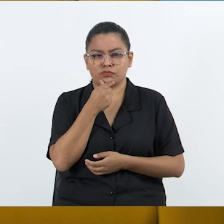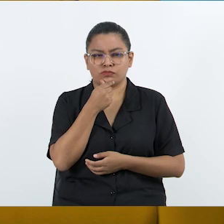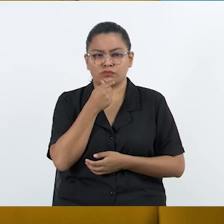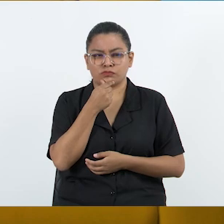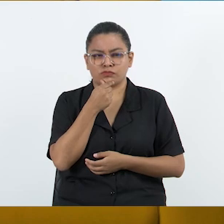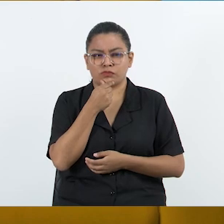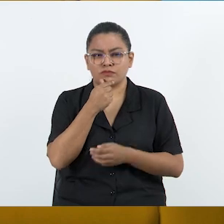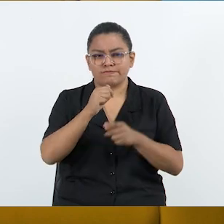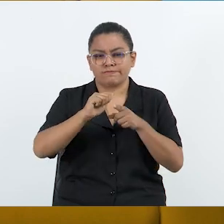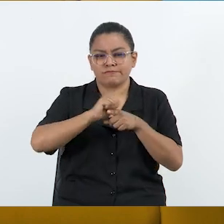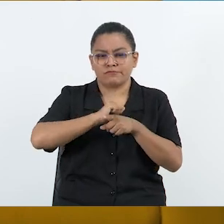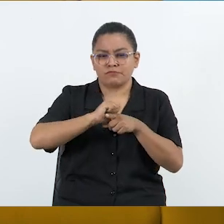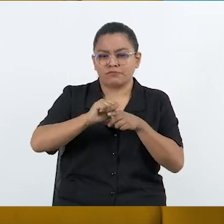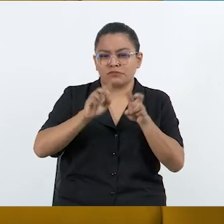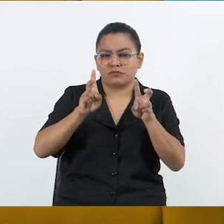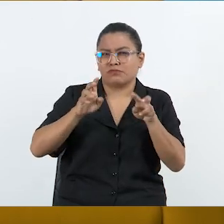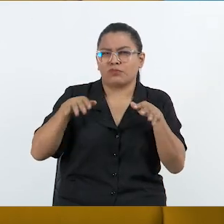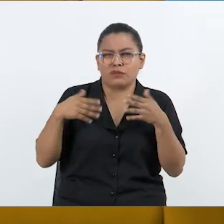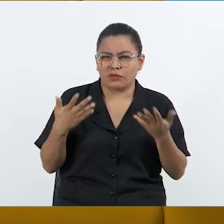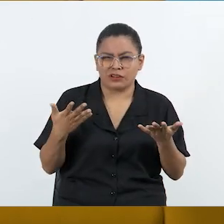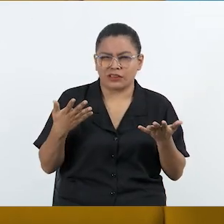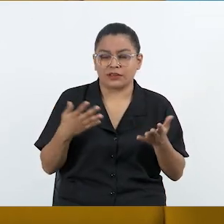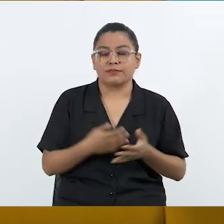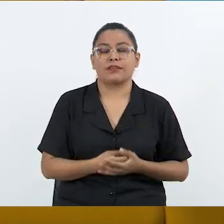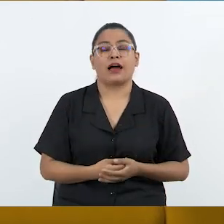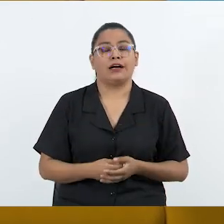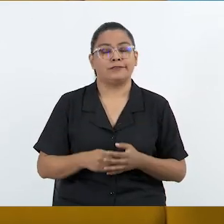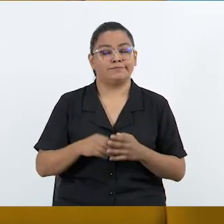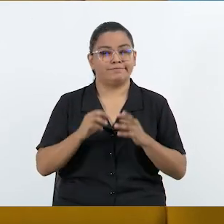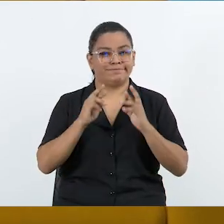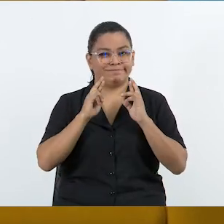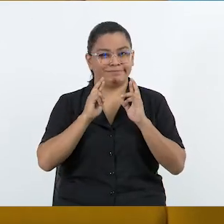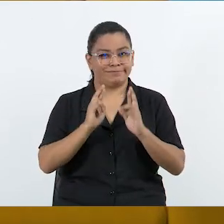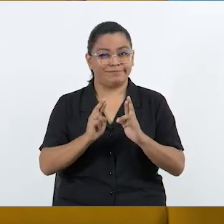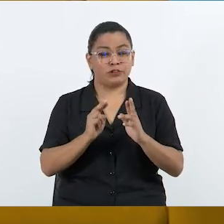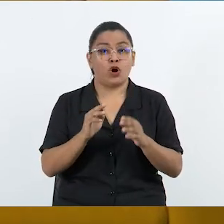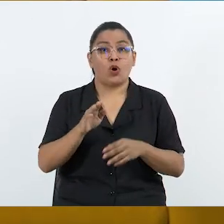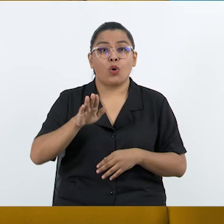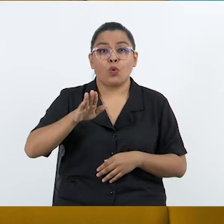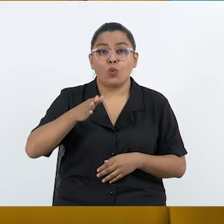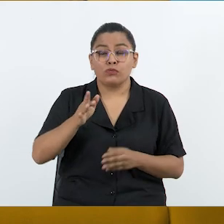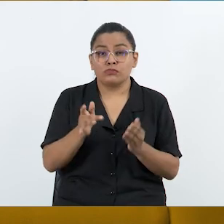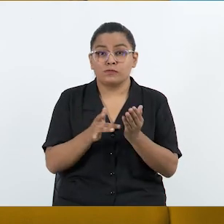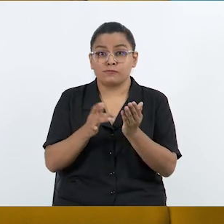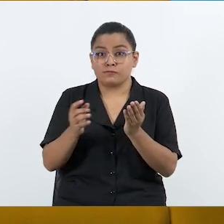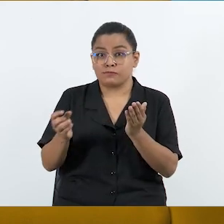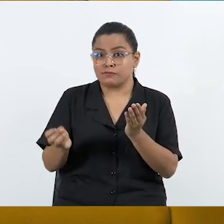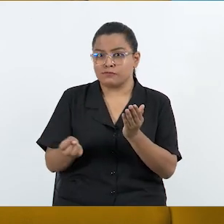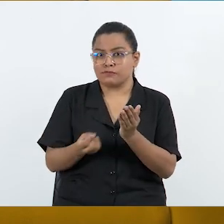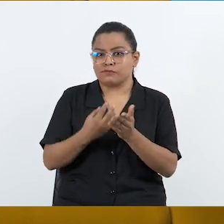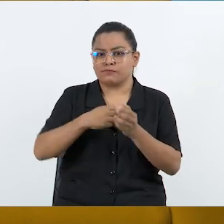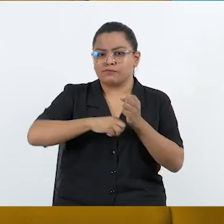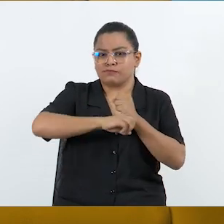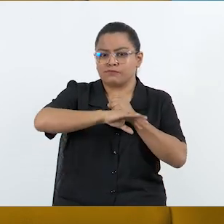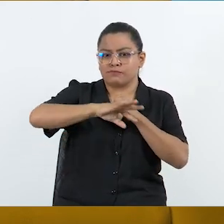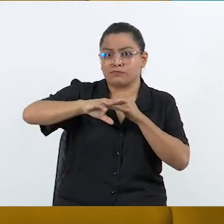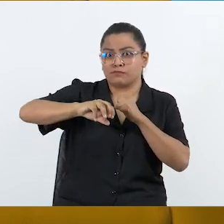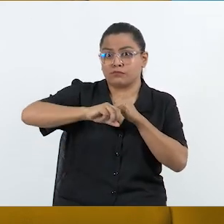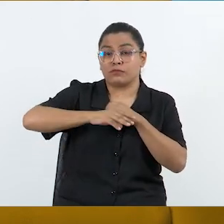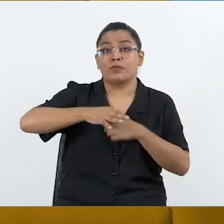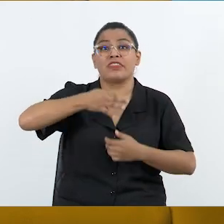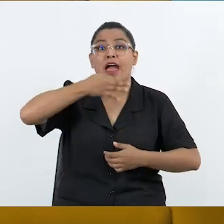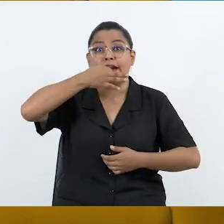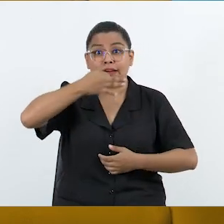un repaso sobre este tema. La respuesta es que el uso de las tecnologías para promover la verdadera